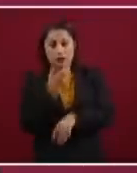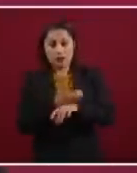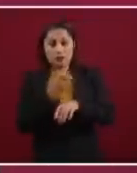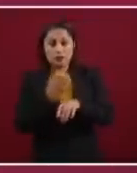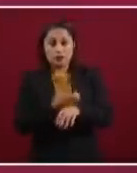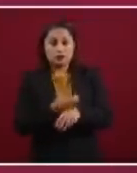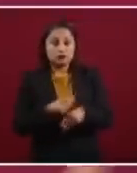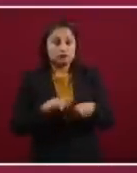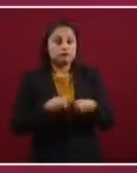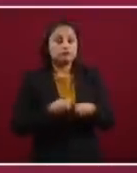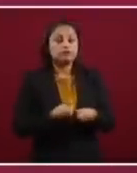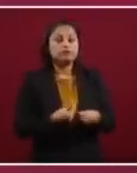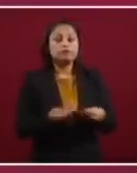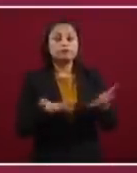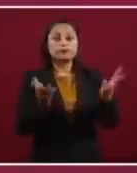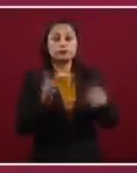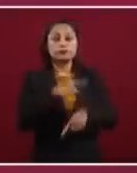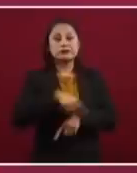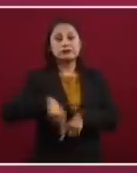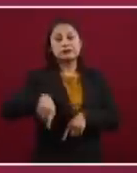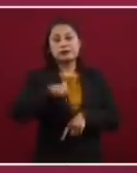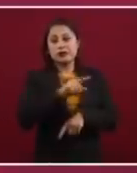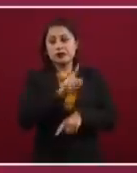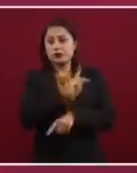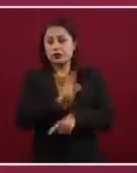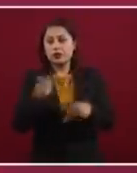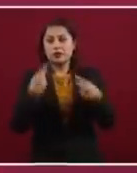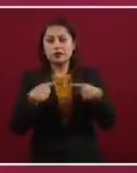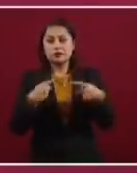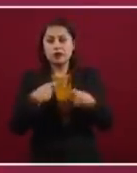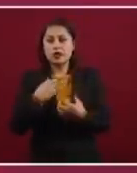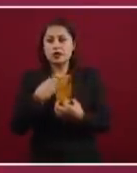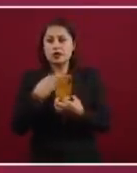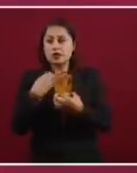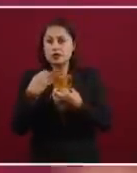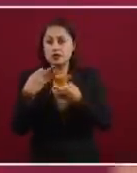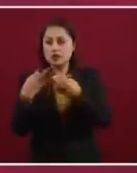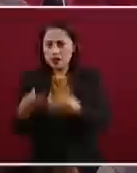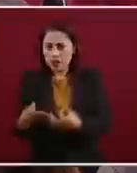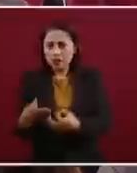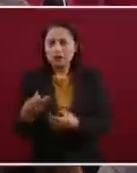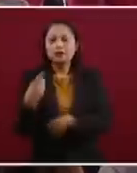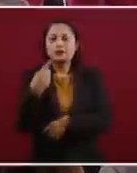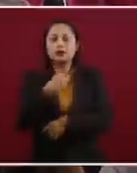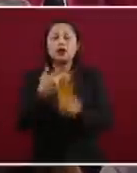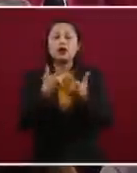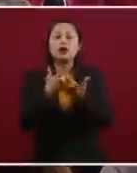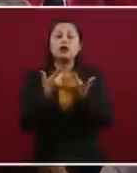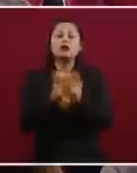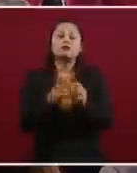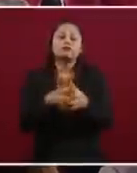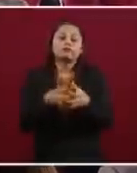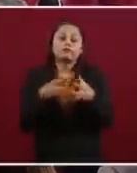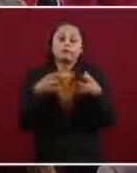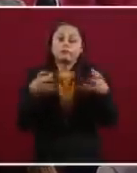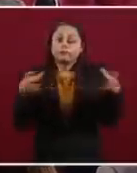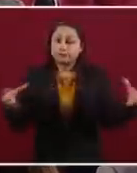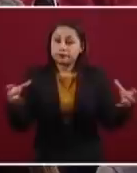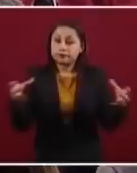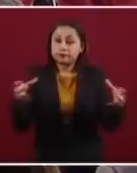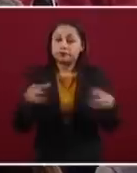toda un grupo social enormemente no saben muy grande de